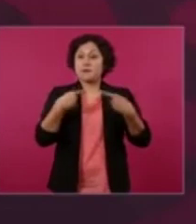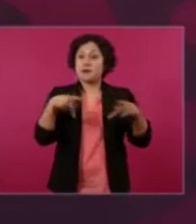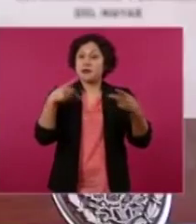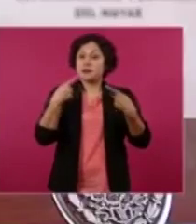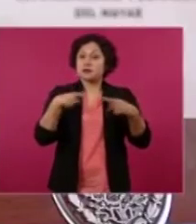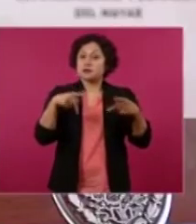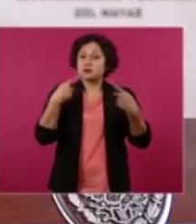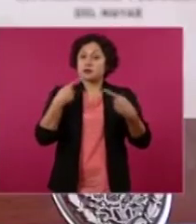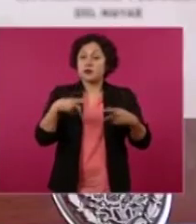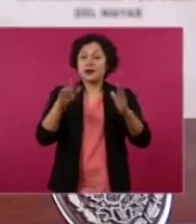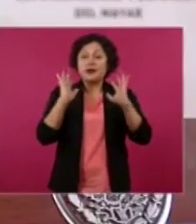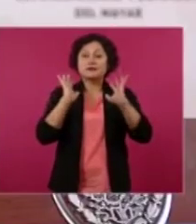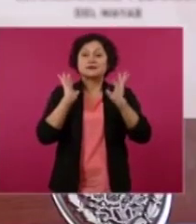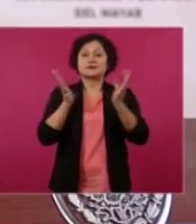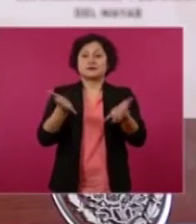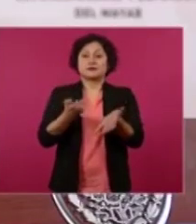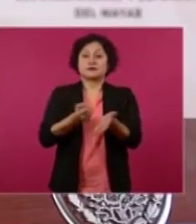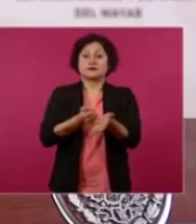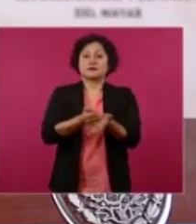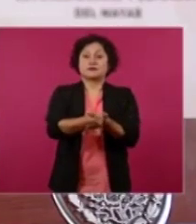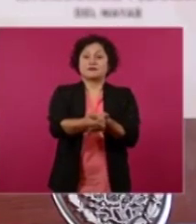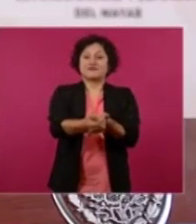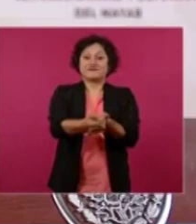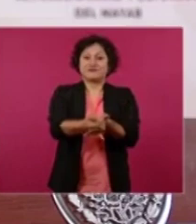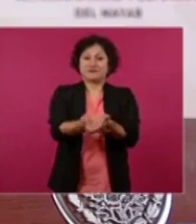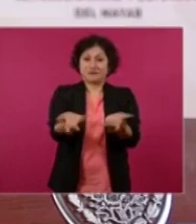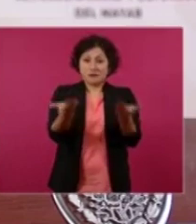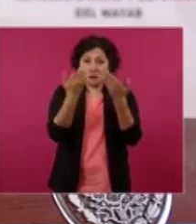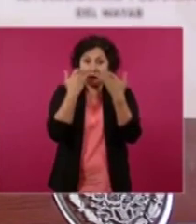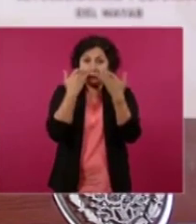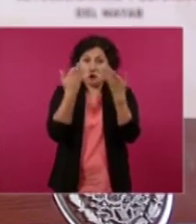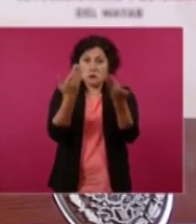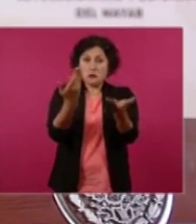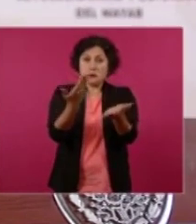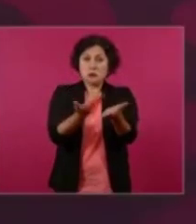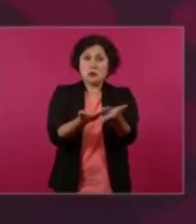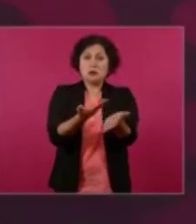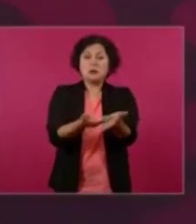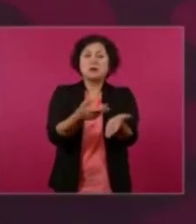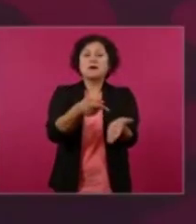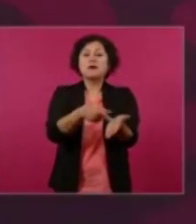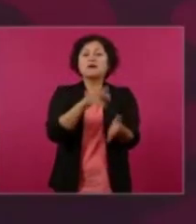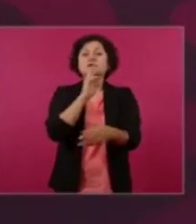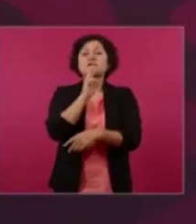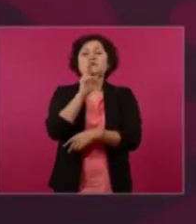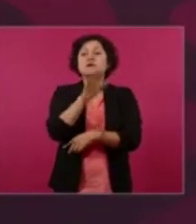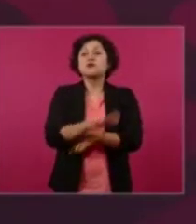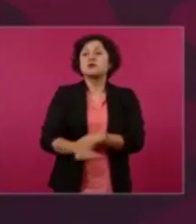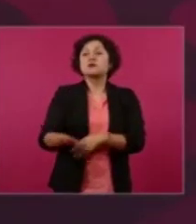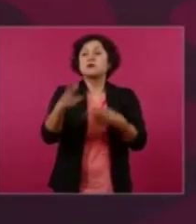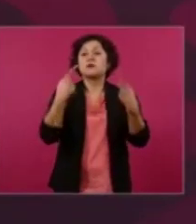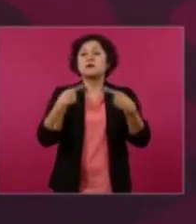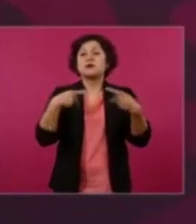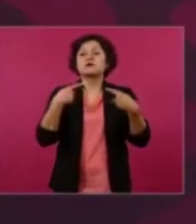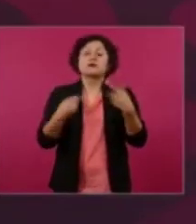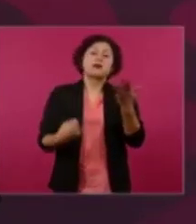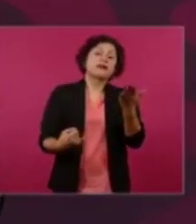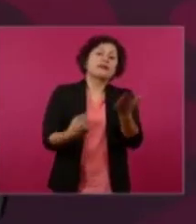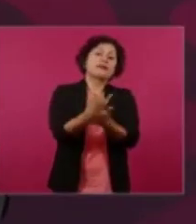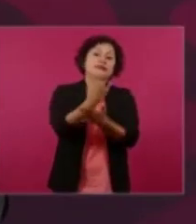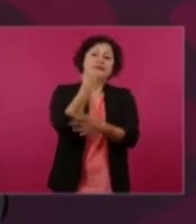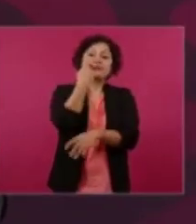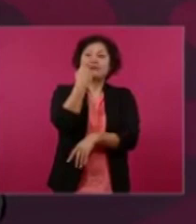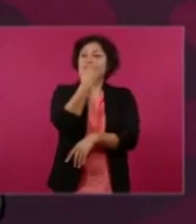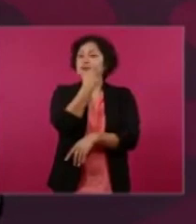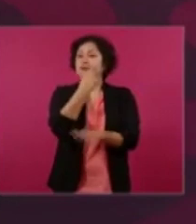del sexenio del presidente Andrés Manuel López Obrador, se planificaron 555 obras de caminos, carreteras y autopistas para las que se